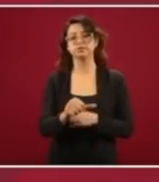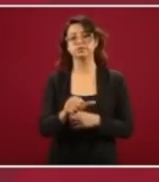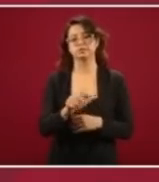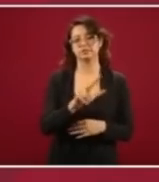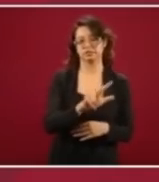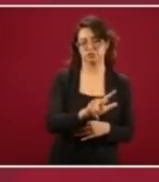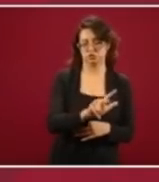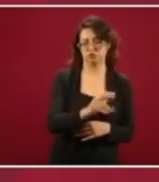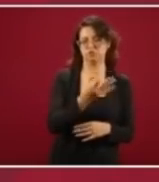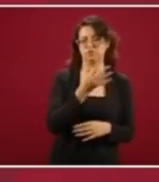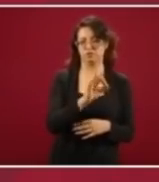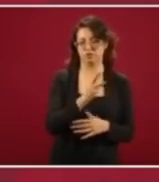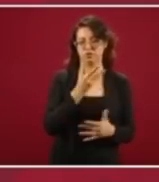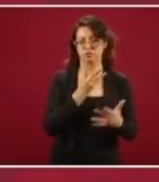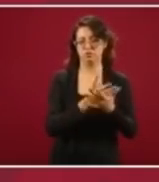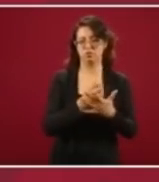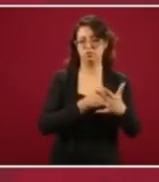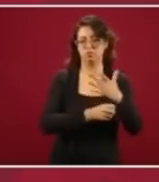de febrero,